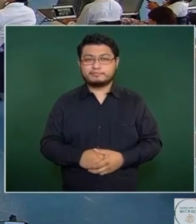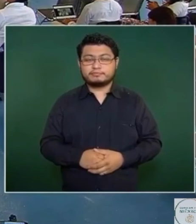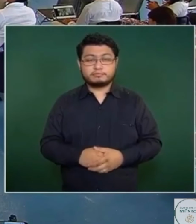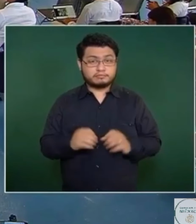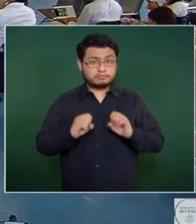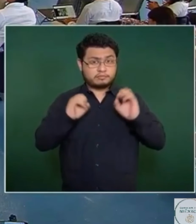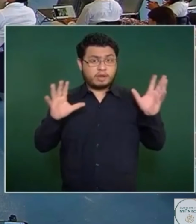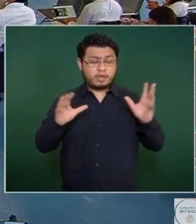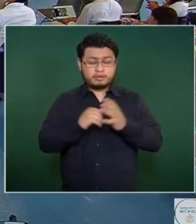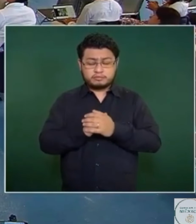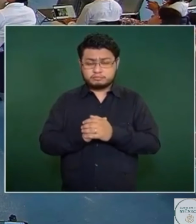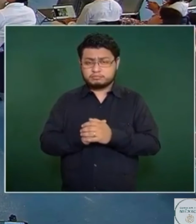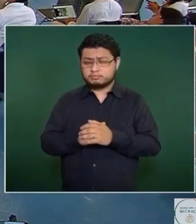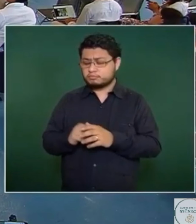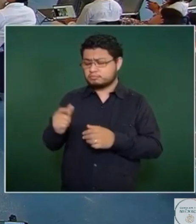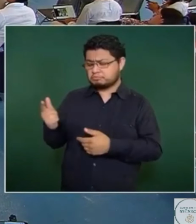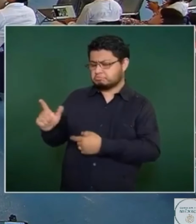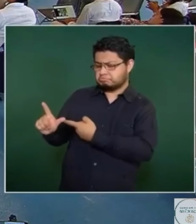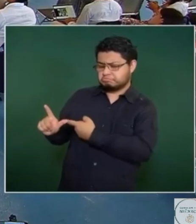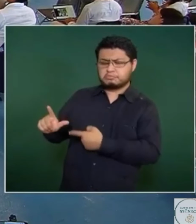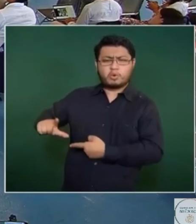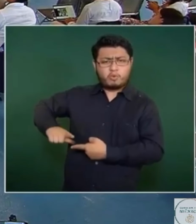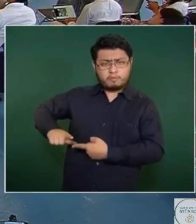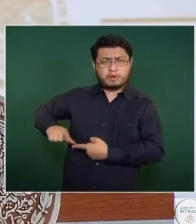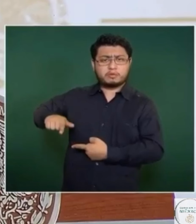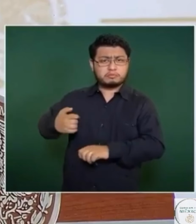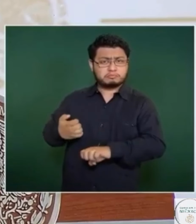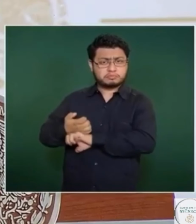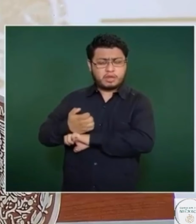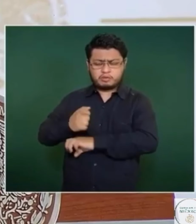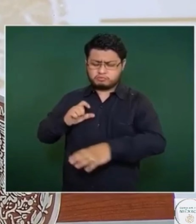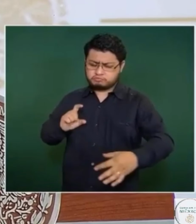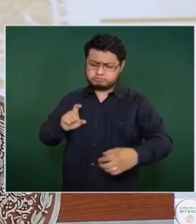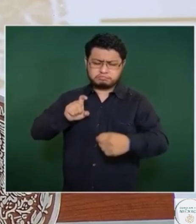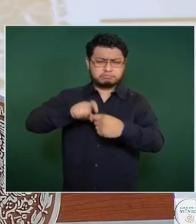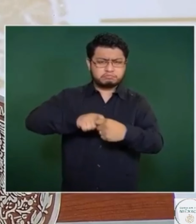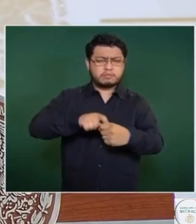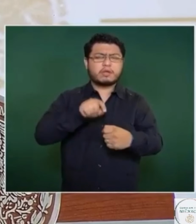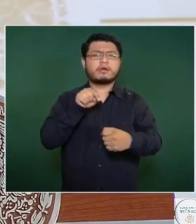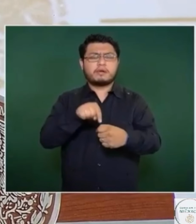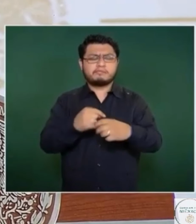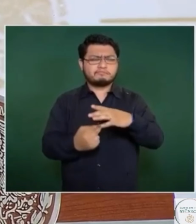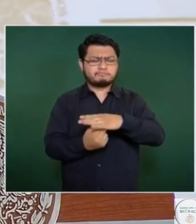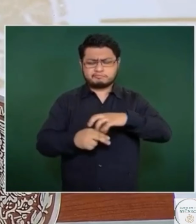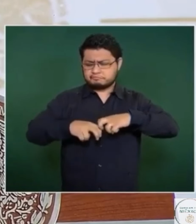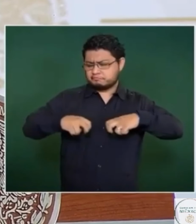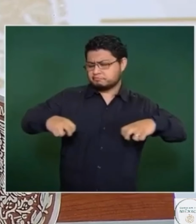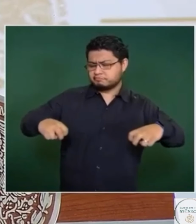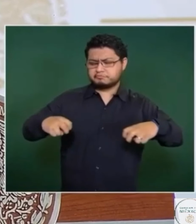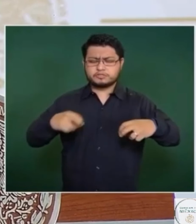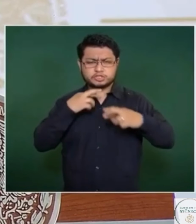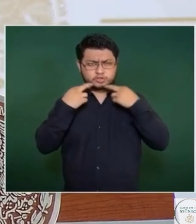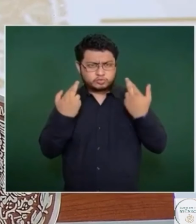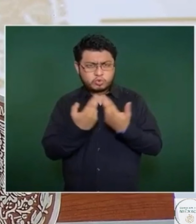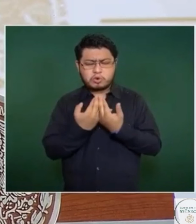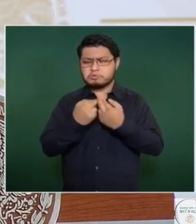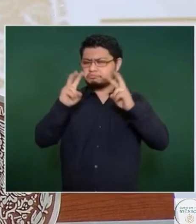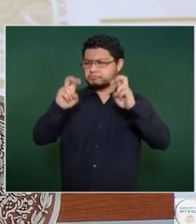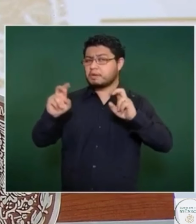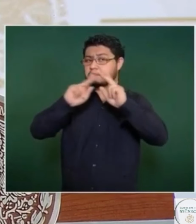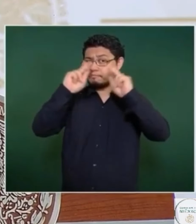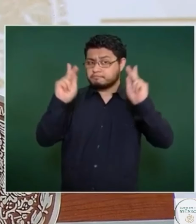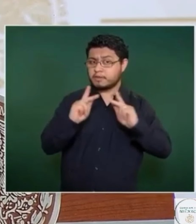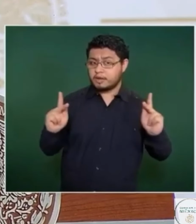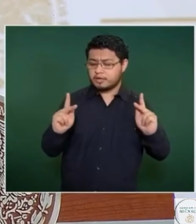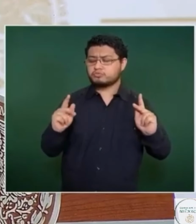la participación del gobierno del estado en las mesas de construcción de la paz, donde estamos trabajando